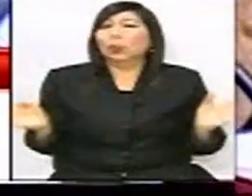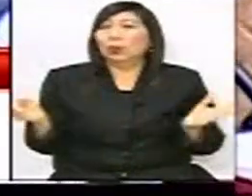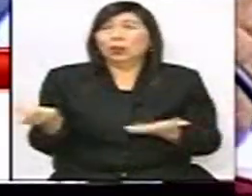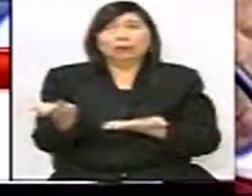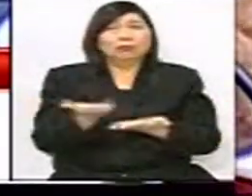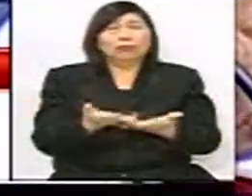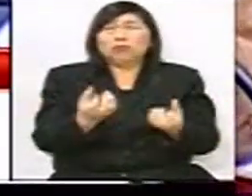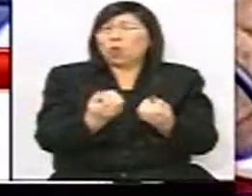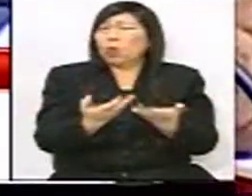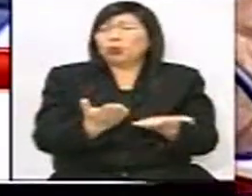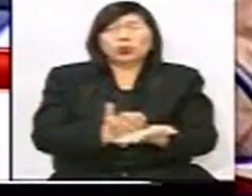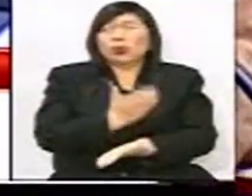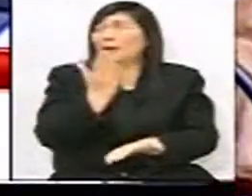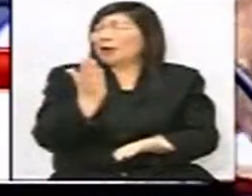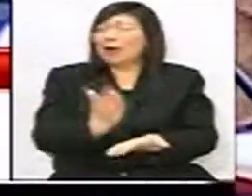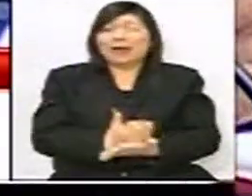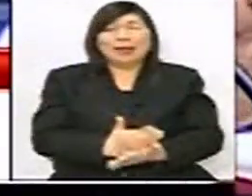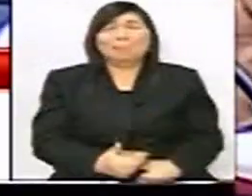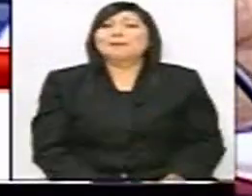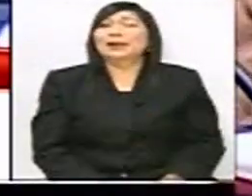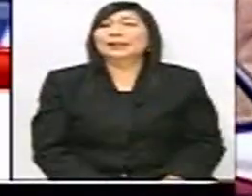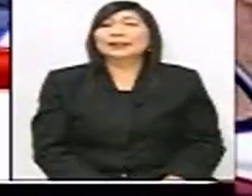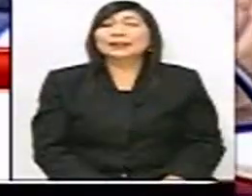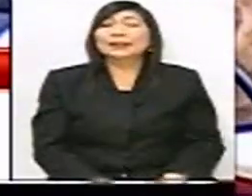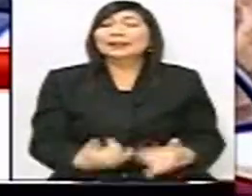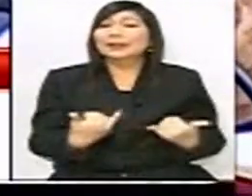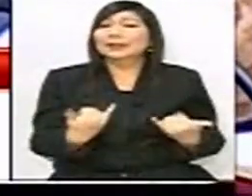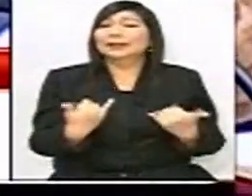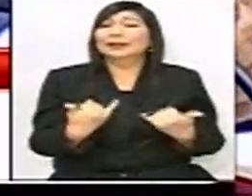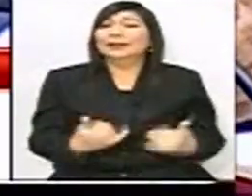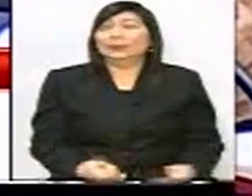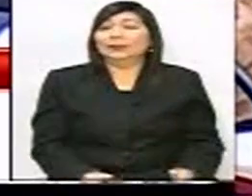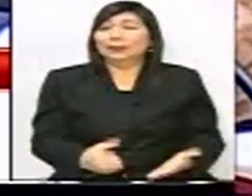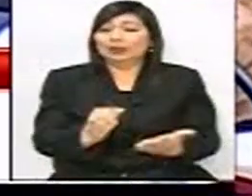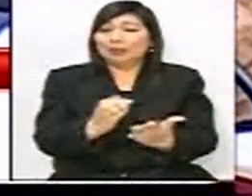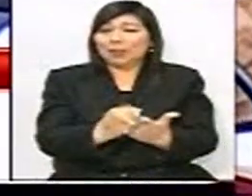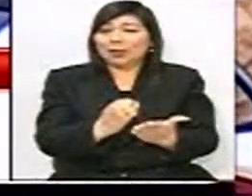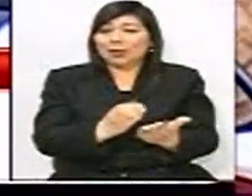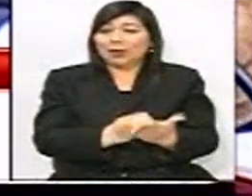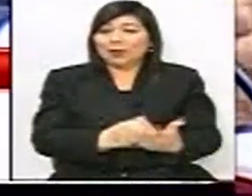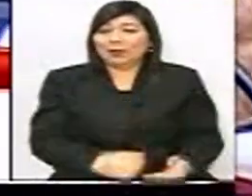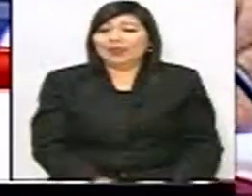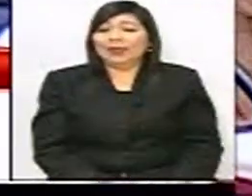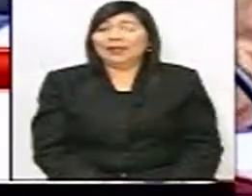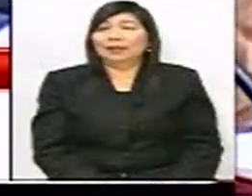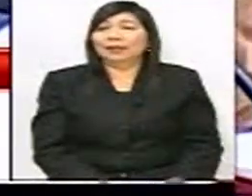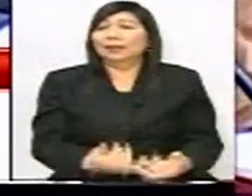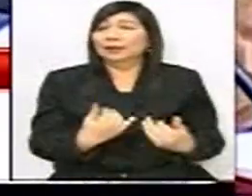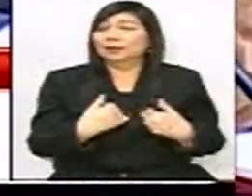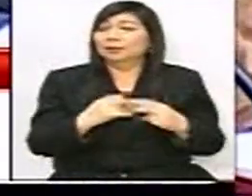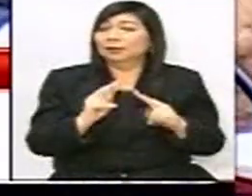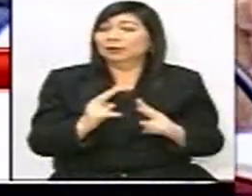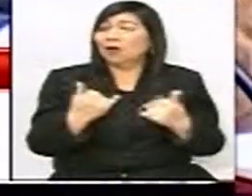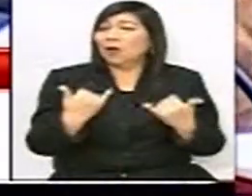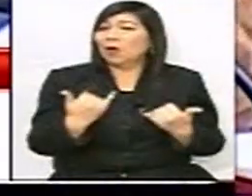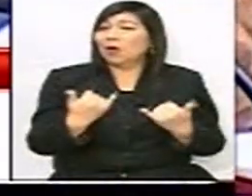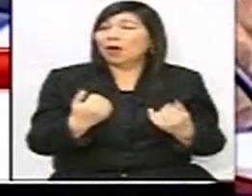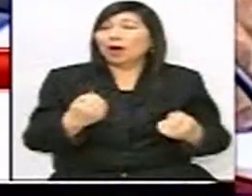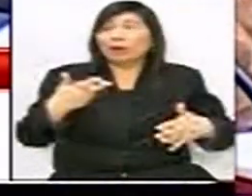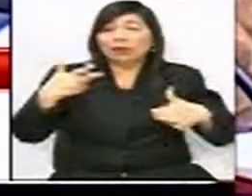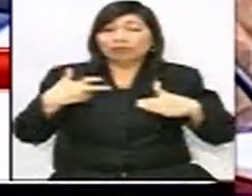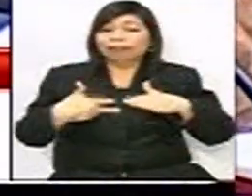juntado lamentablemente, y este tipo de contratos como lo que estamos viendo el día de hoy, el